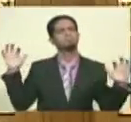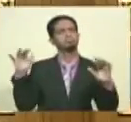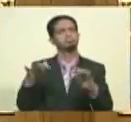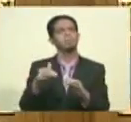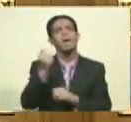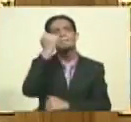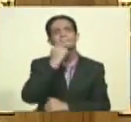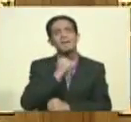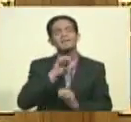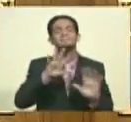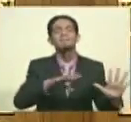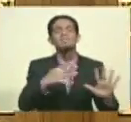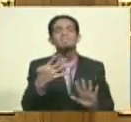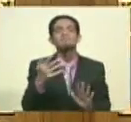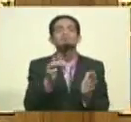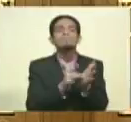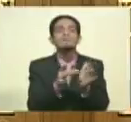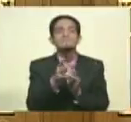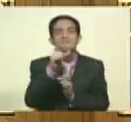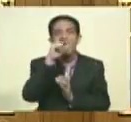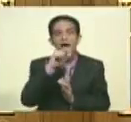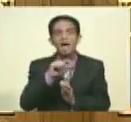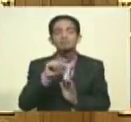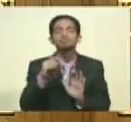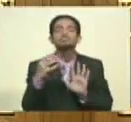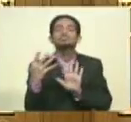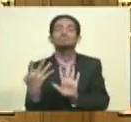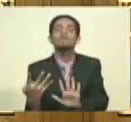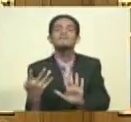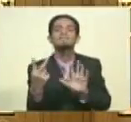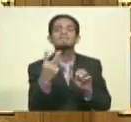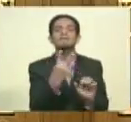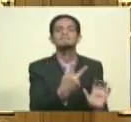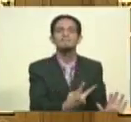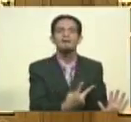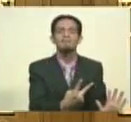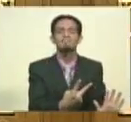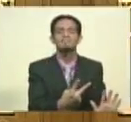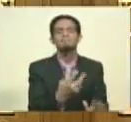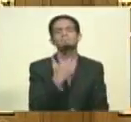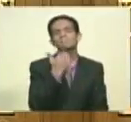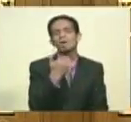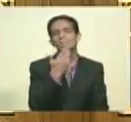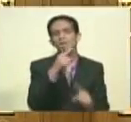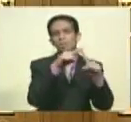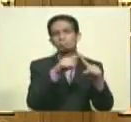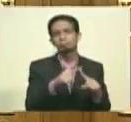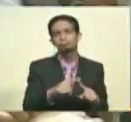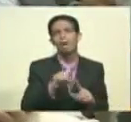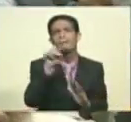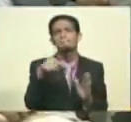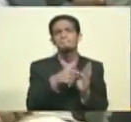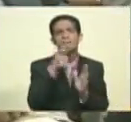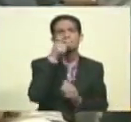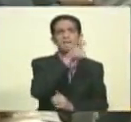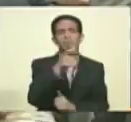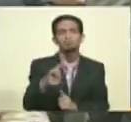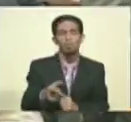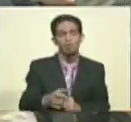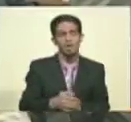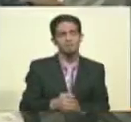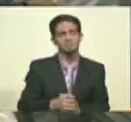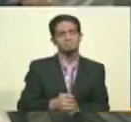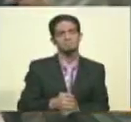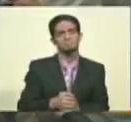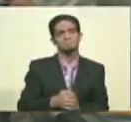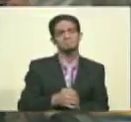19 de abril de 1997, con cerca de 1000 compañeros y compañeras, delegados, delegadas,